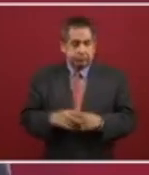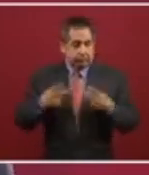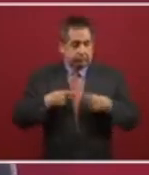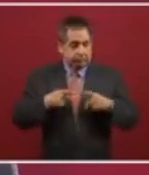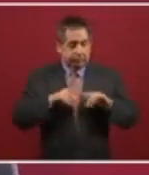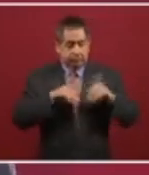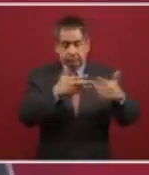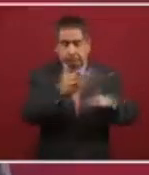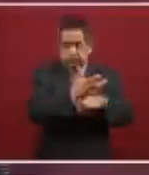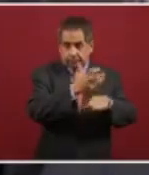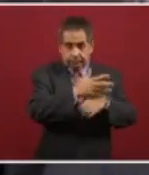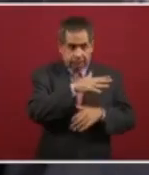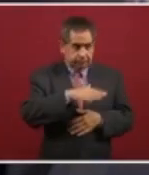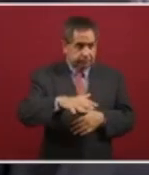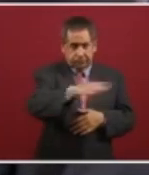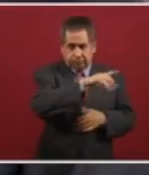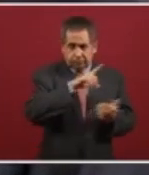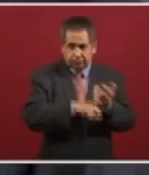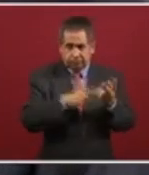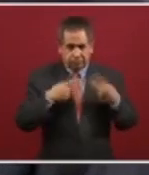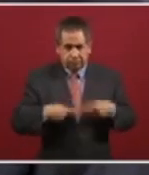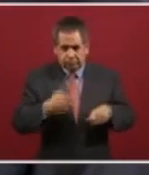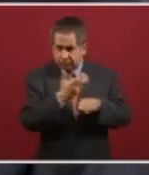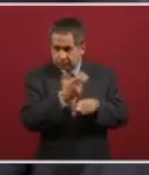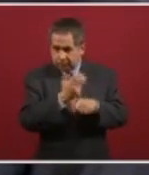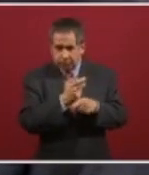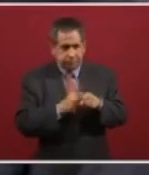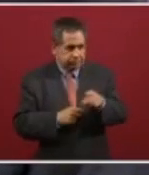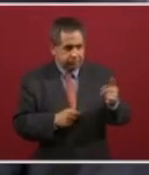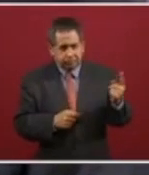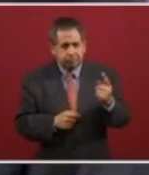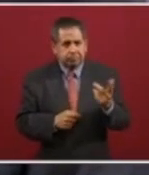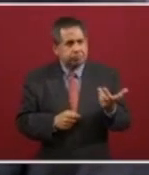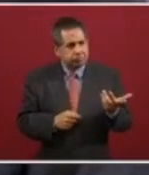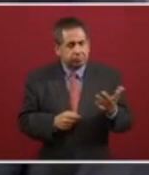estadounidense es un pueblo